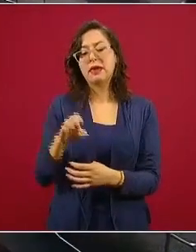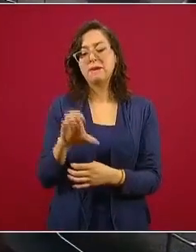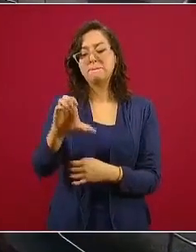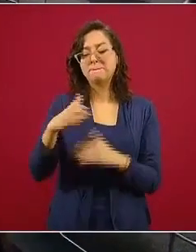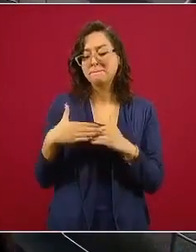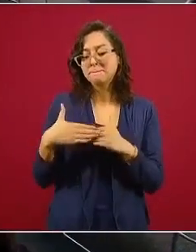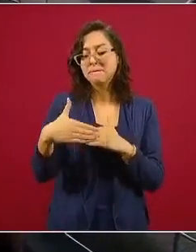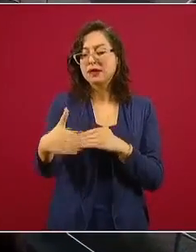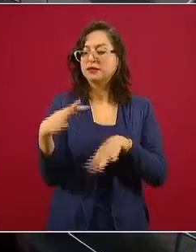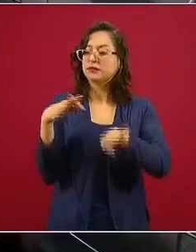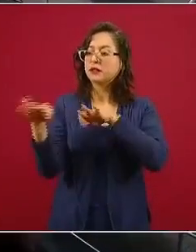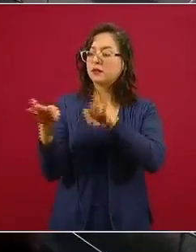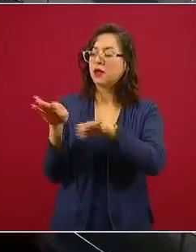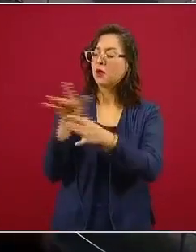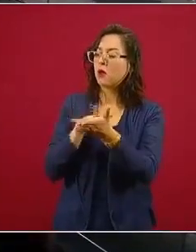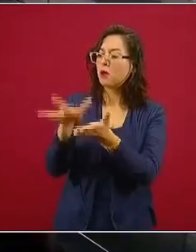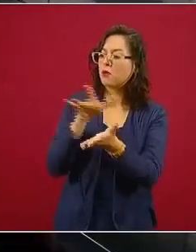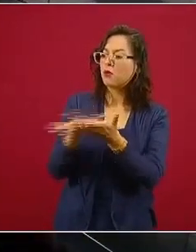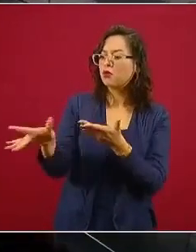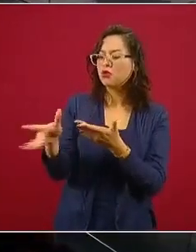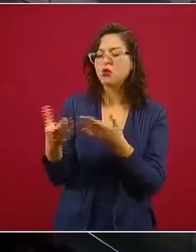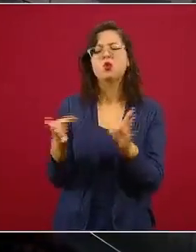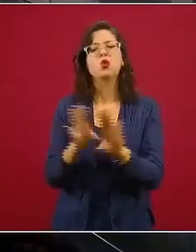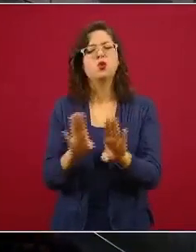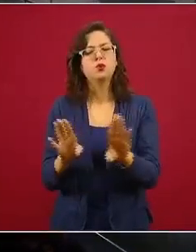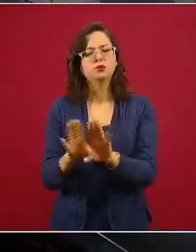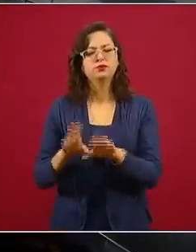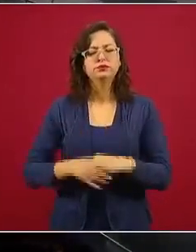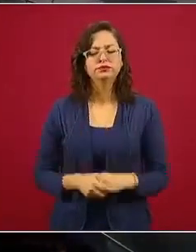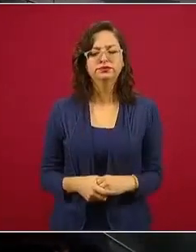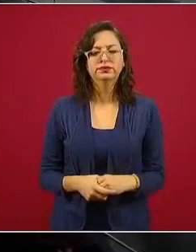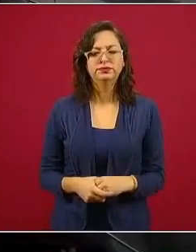de mejorar los empleos. Sí,